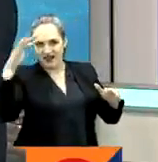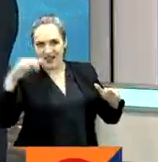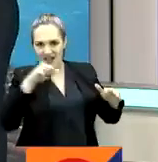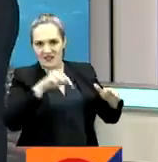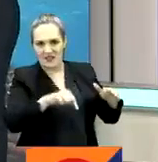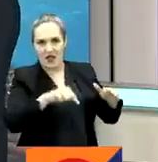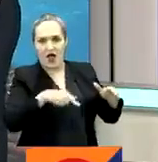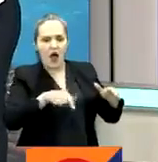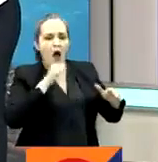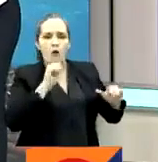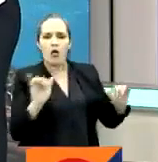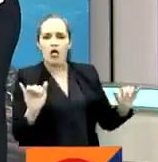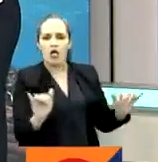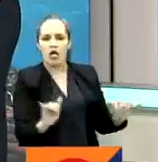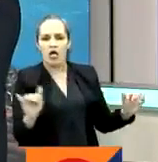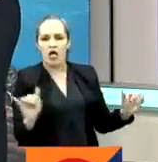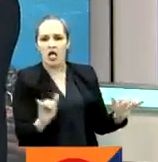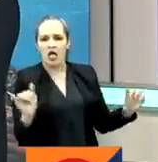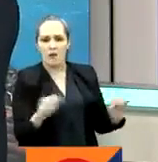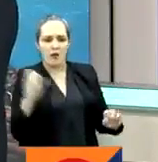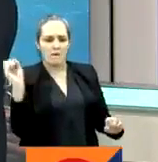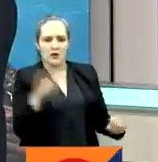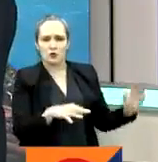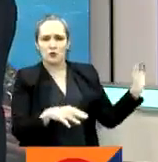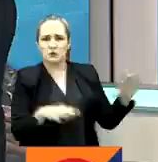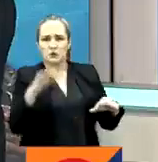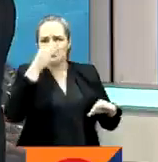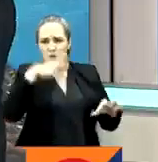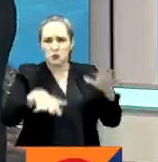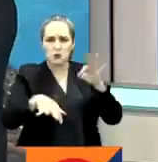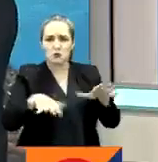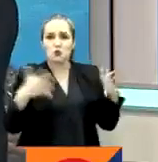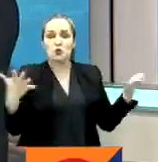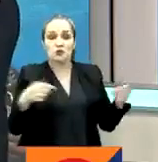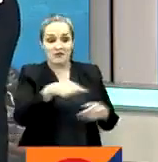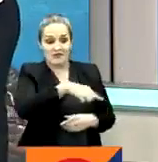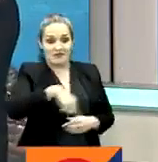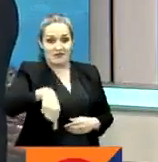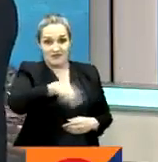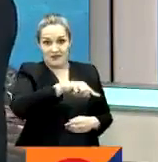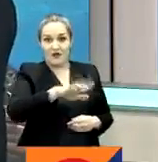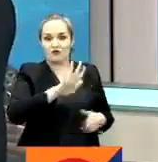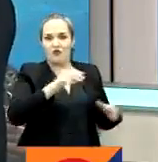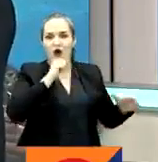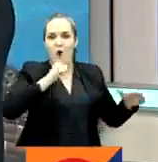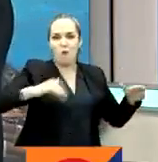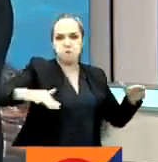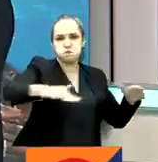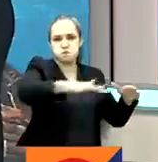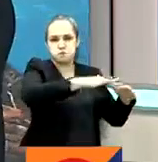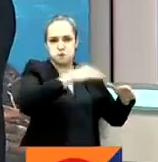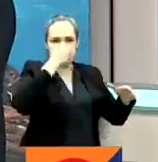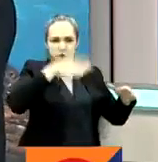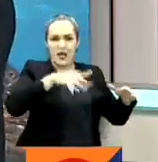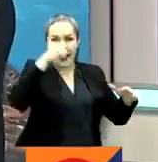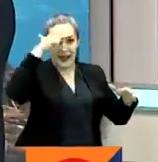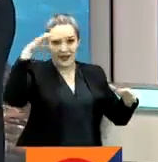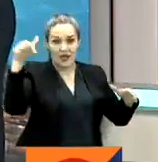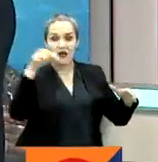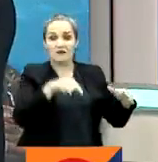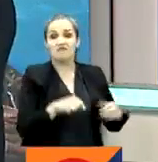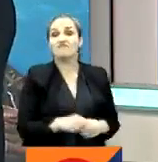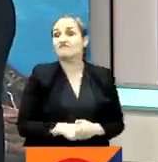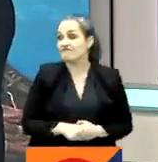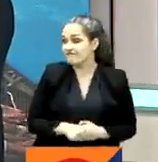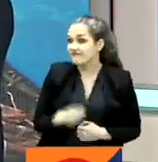que desde hace más de 10 años se había convertido en un punto de contaminación de los más grandes de la Heroica, ¿no? Así es, Lina, es que según las autoridades, este